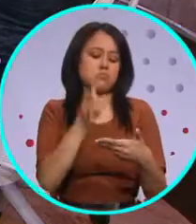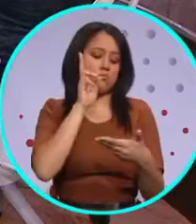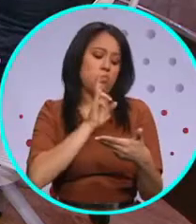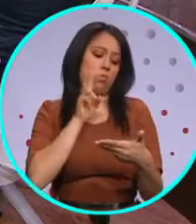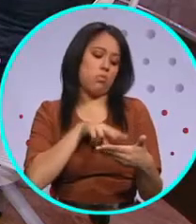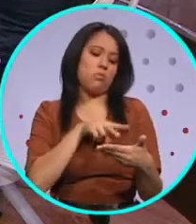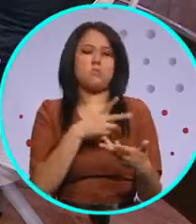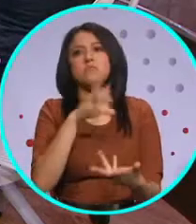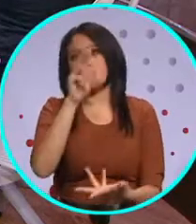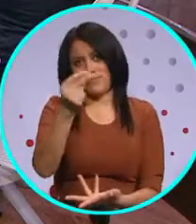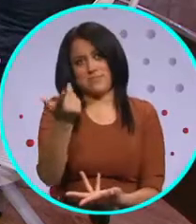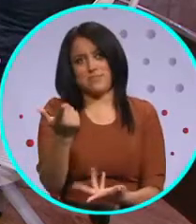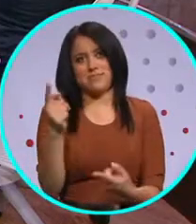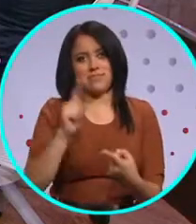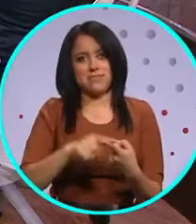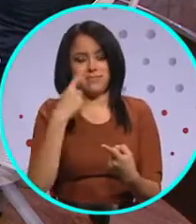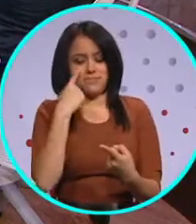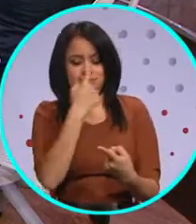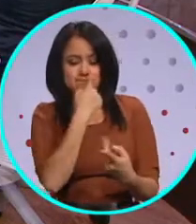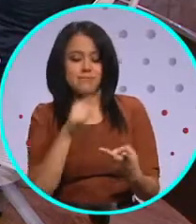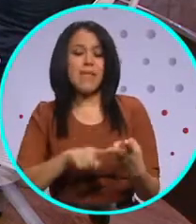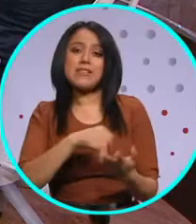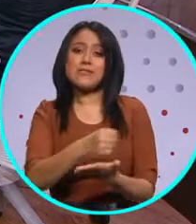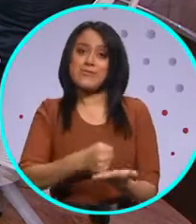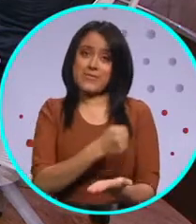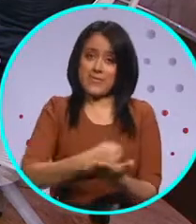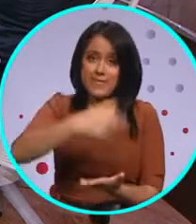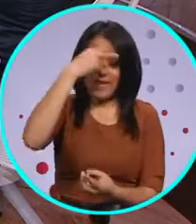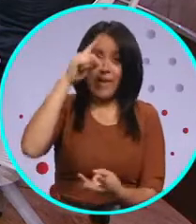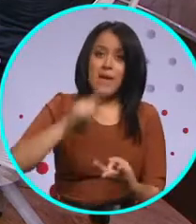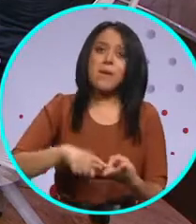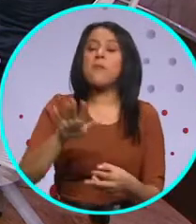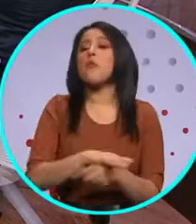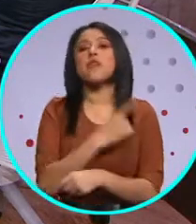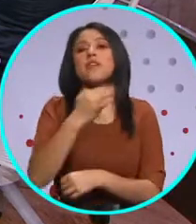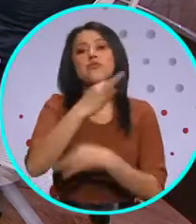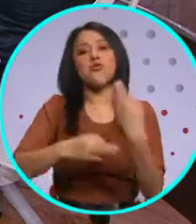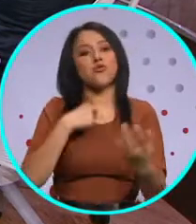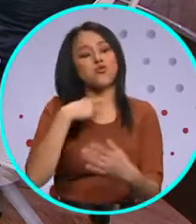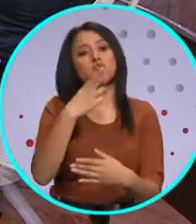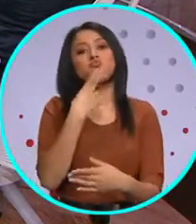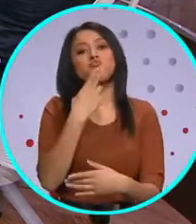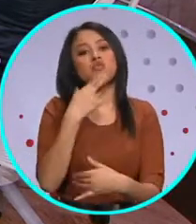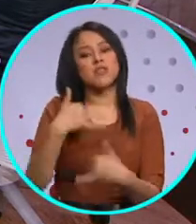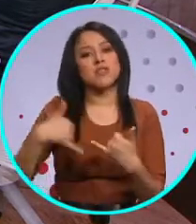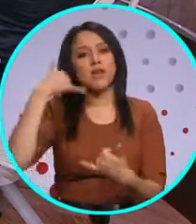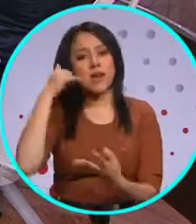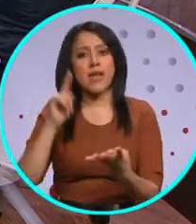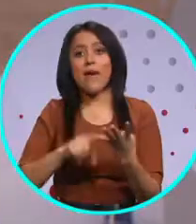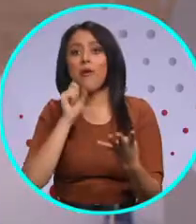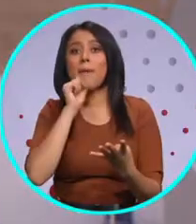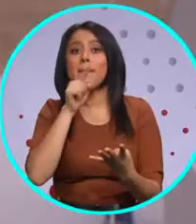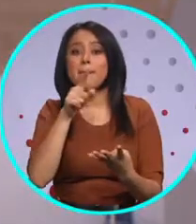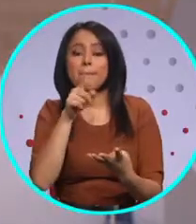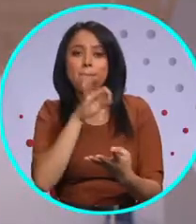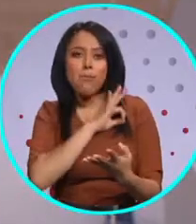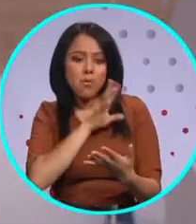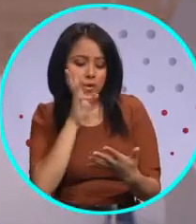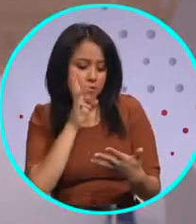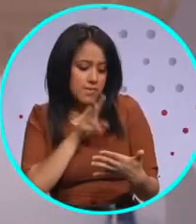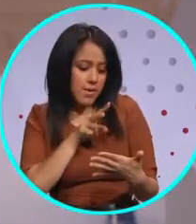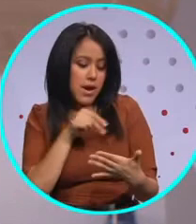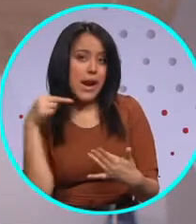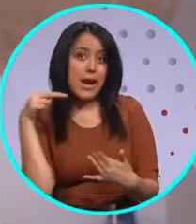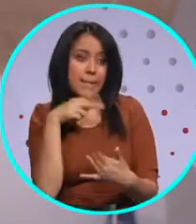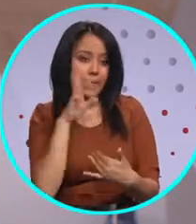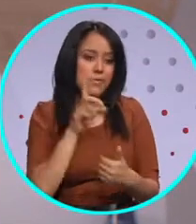primera porque tienen ojos porque son ciudadanos porque están en esta época porque ha tomado anuncios con celular pero además ellos en el celular pueden ver cualquier